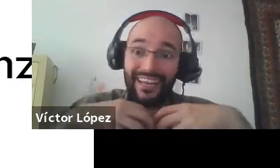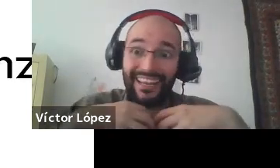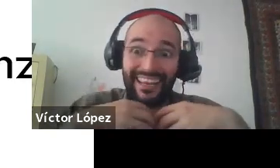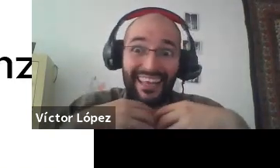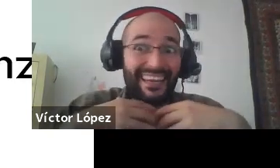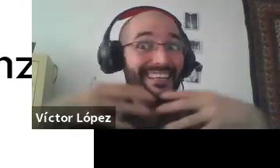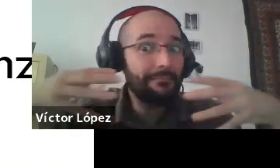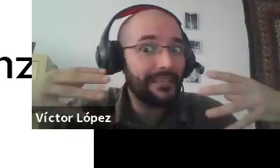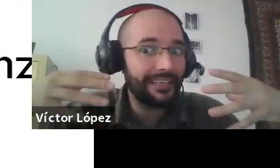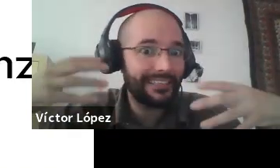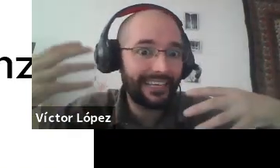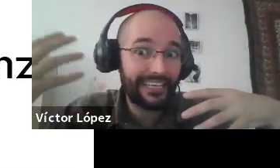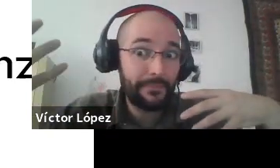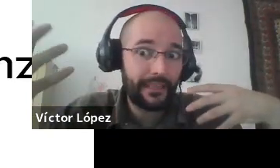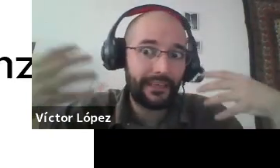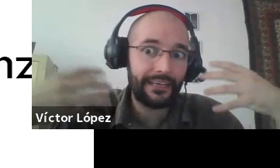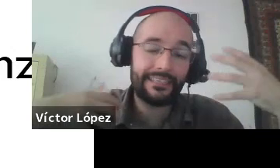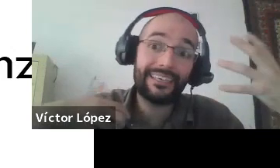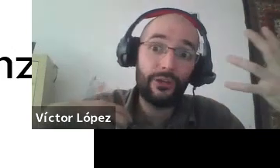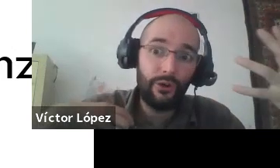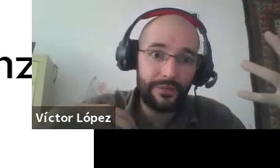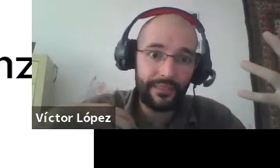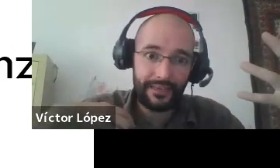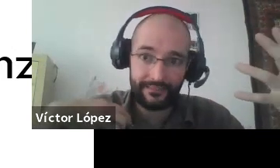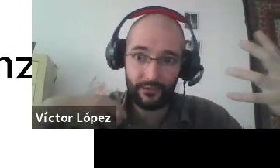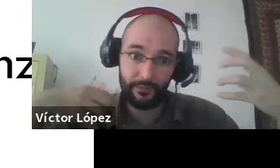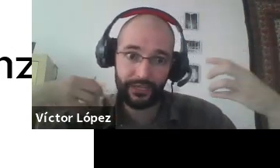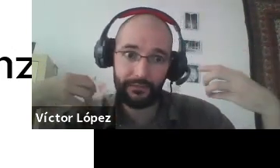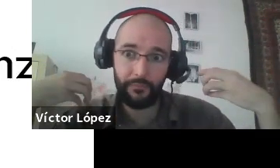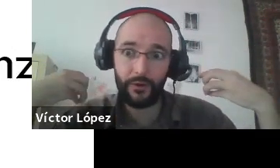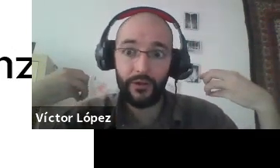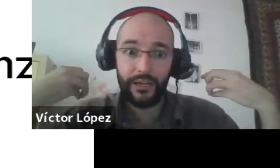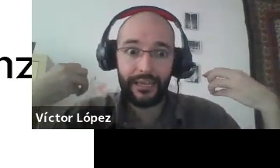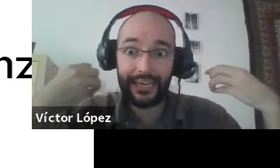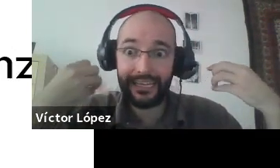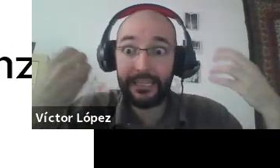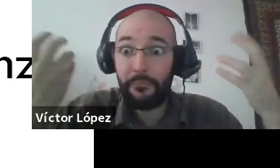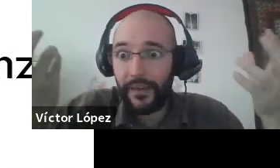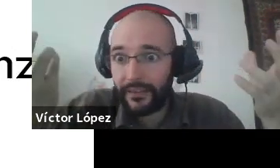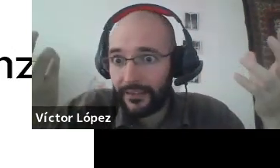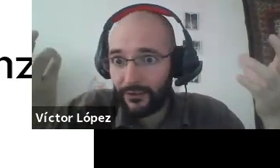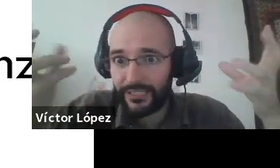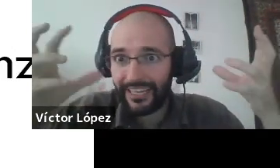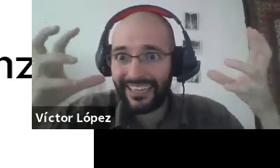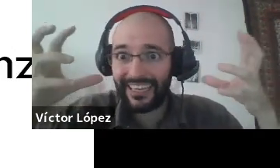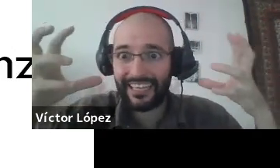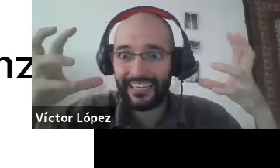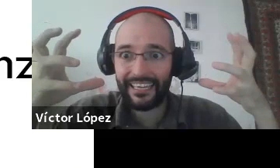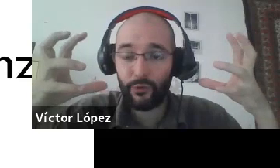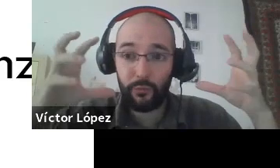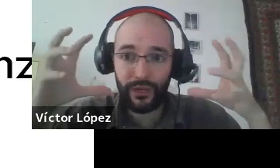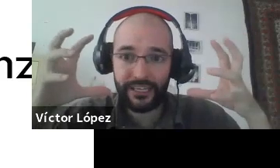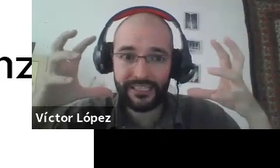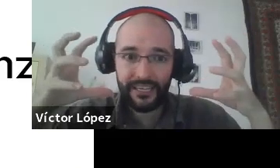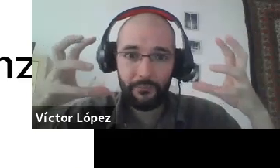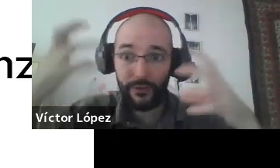con el límite entre qué es verdad y qué no es verdad, ¿no? Por ejemplo, el deepfake, ¿no? Esta idea de que